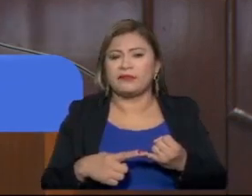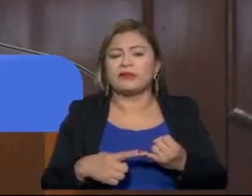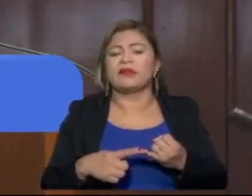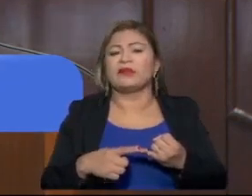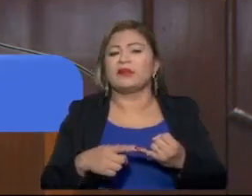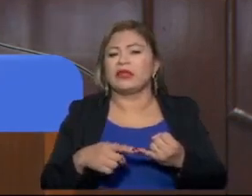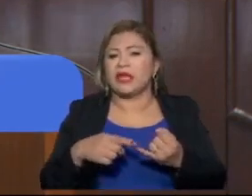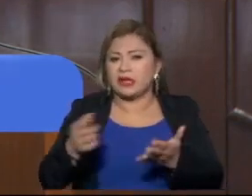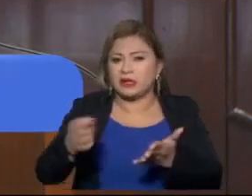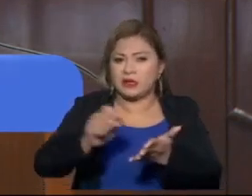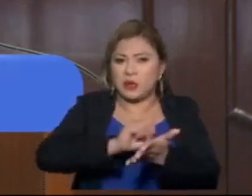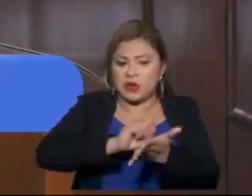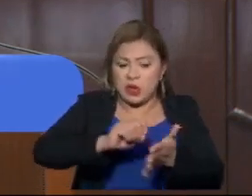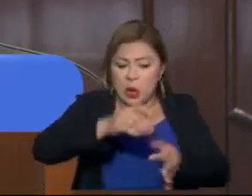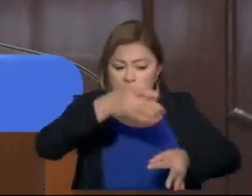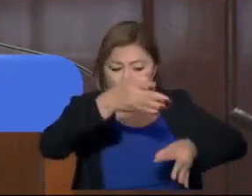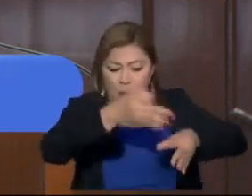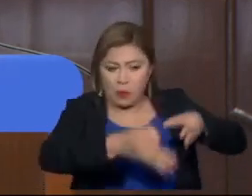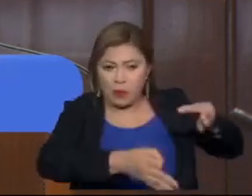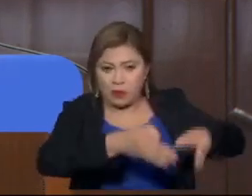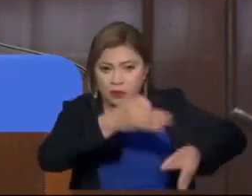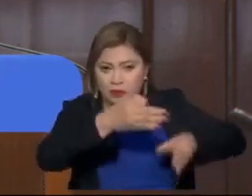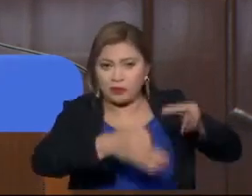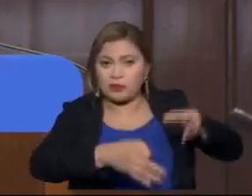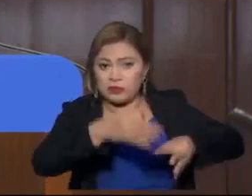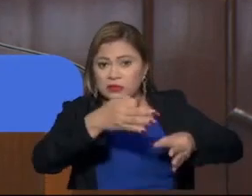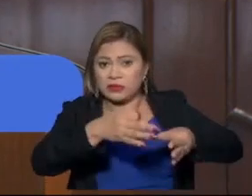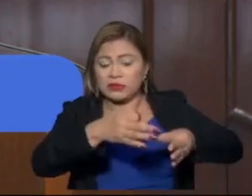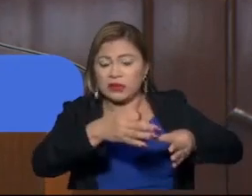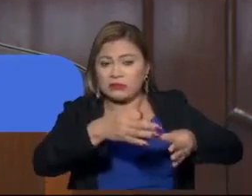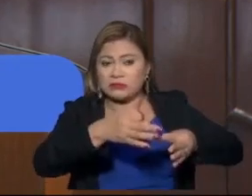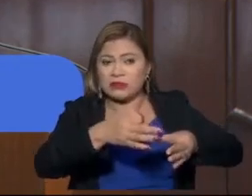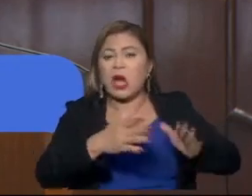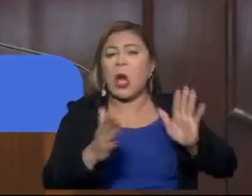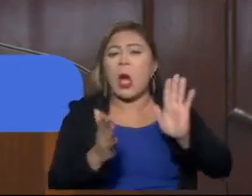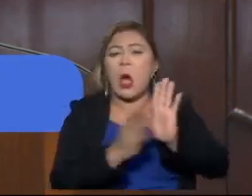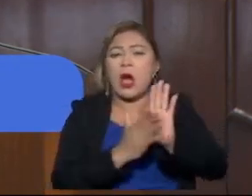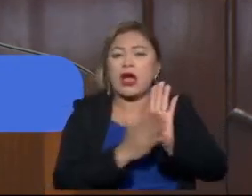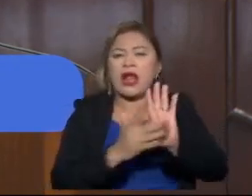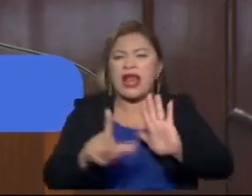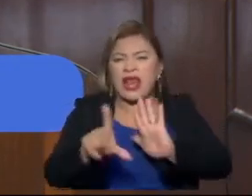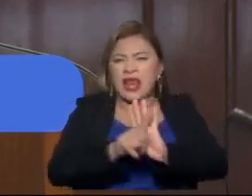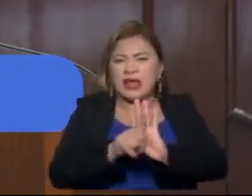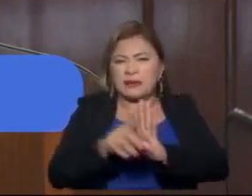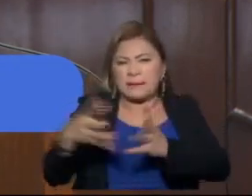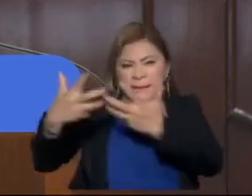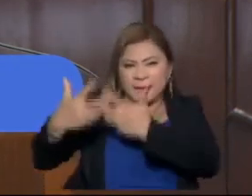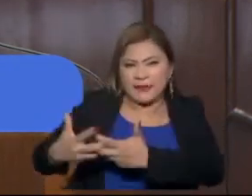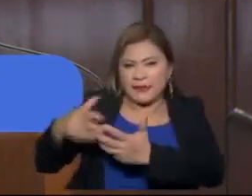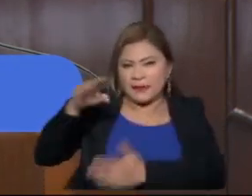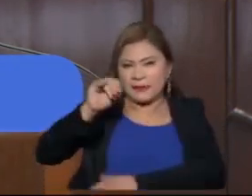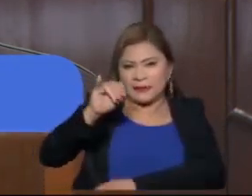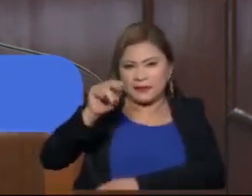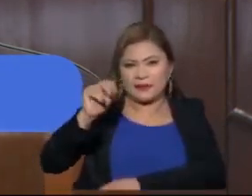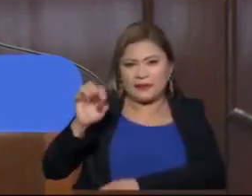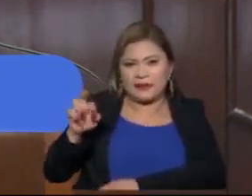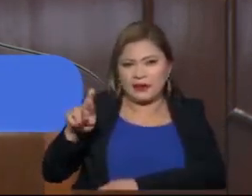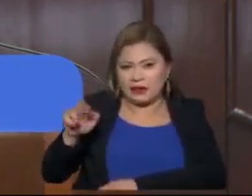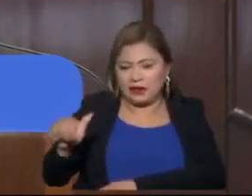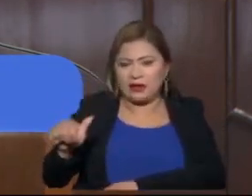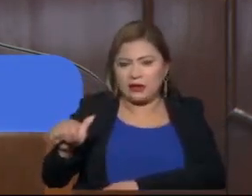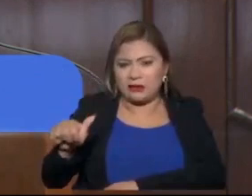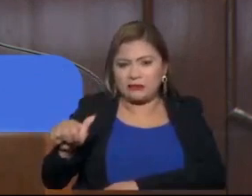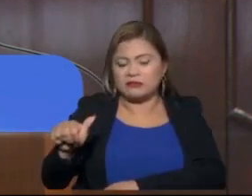El fallo de esta Corte Suprema de Justicia en el caso del contrato ley con la minera es prueba de la